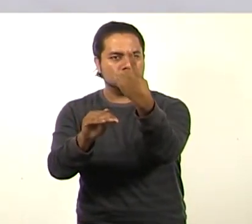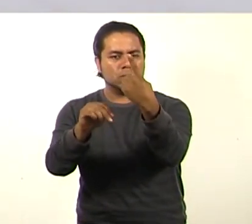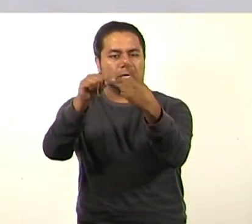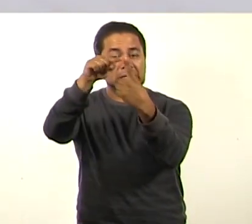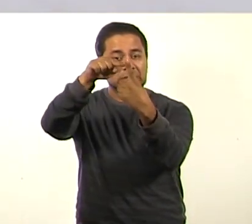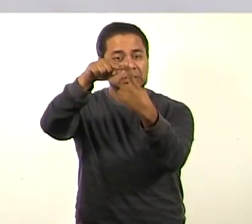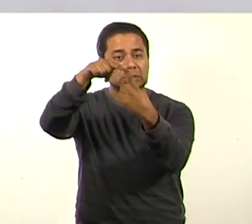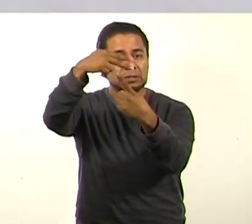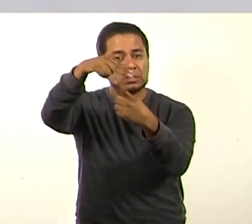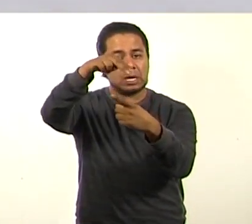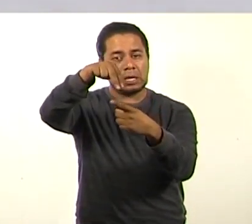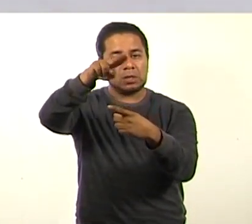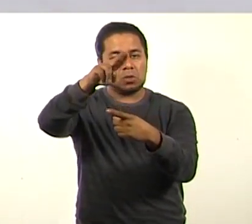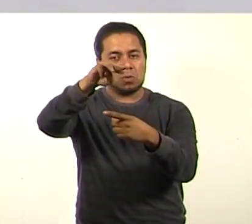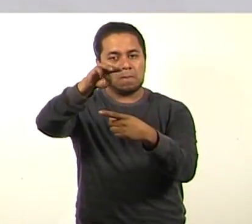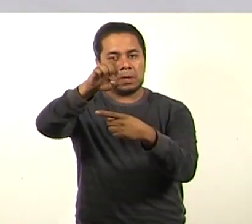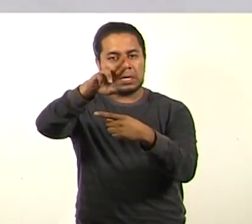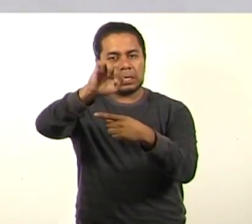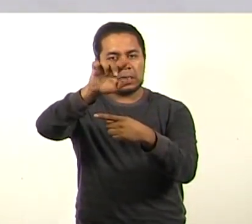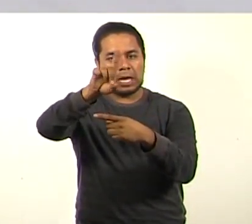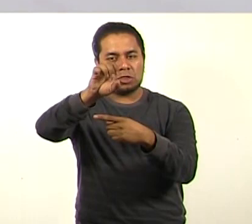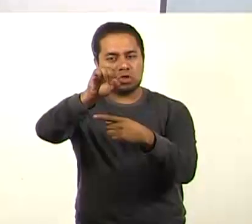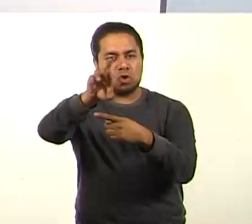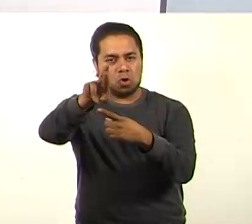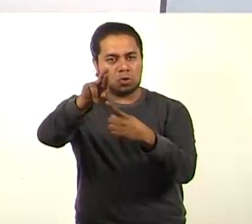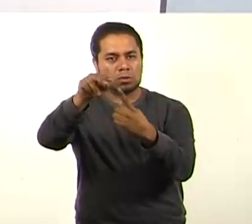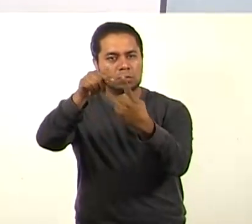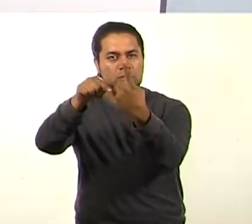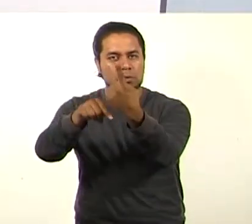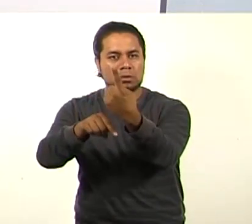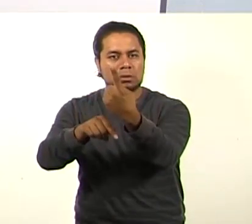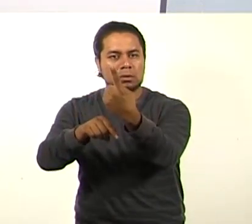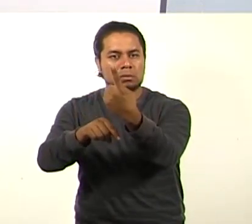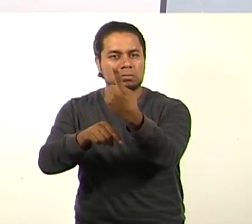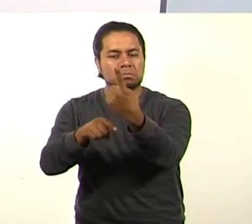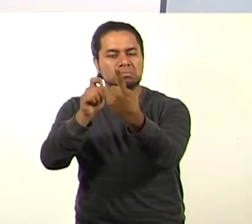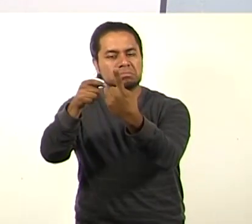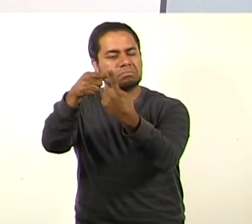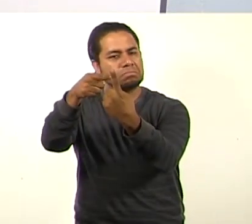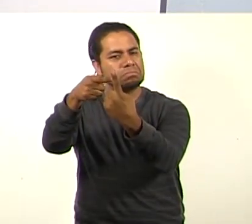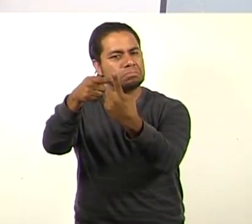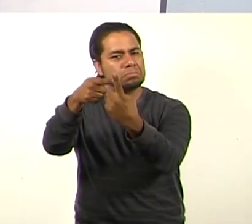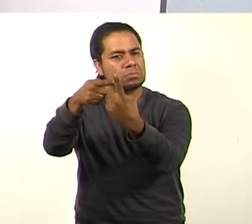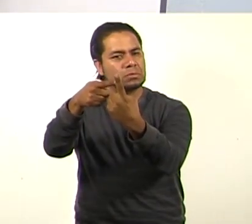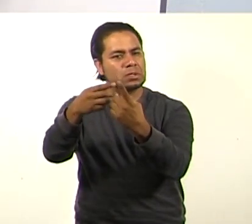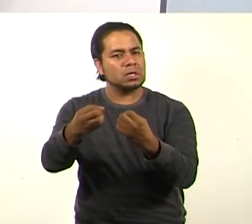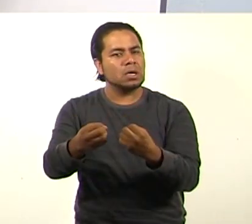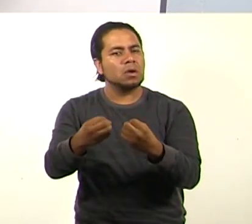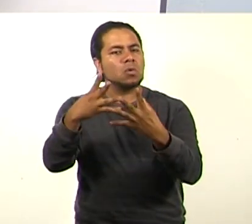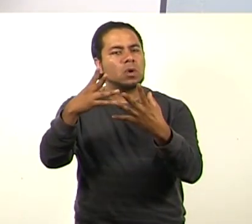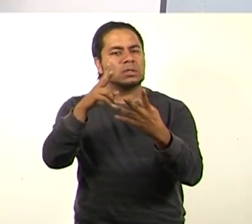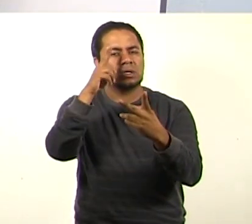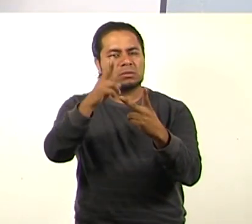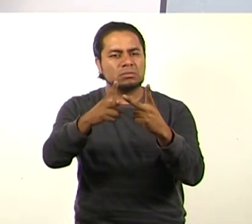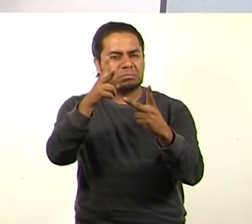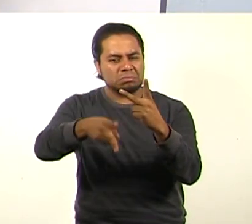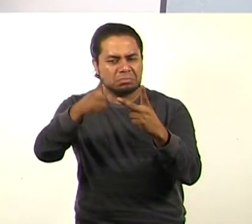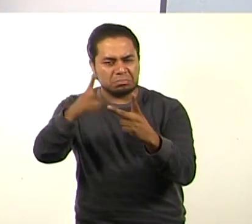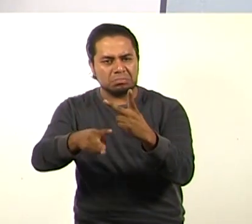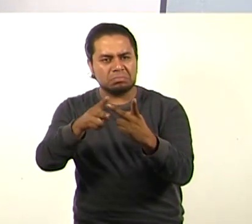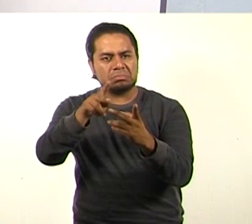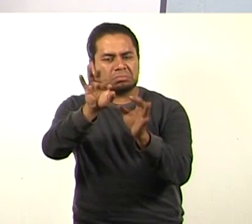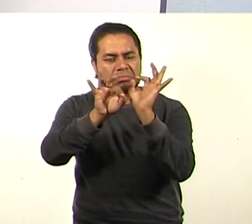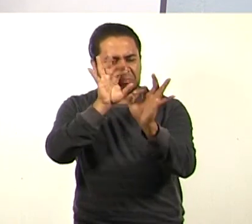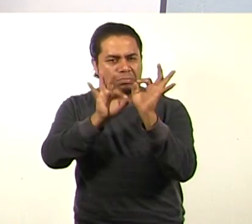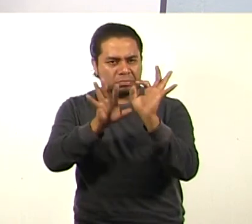numerador. El numerador nos implica las partes que tomamos de un